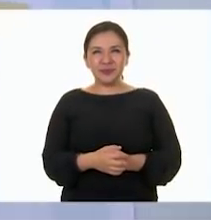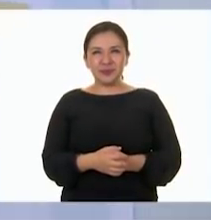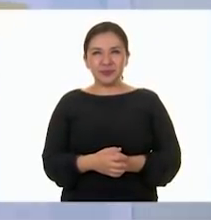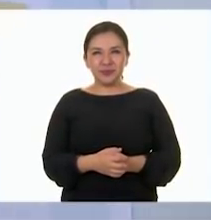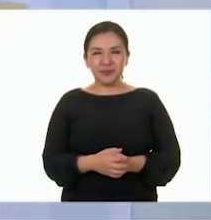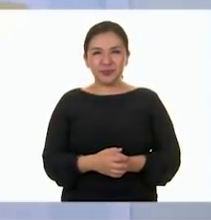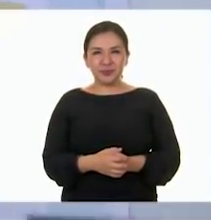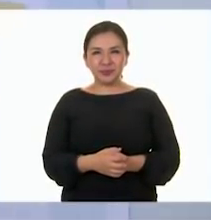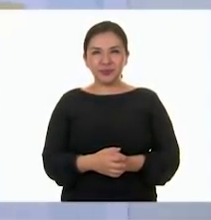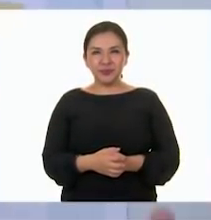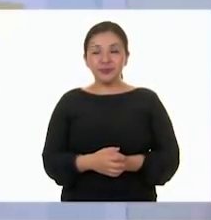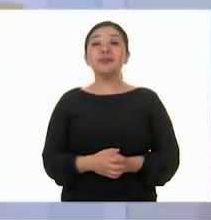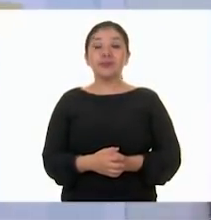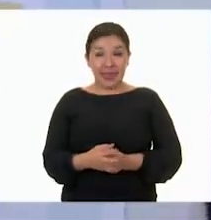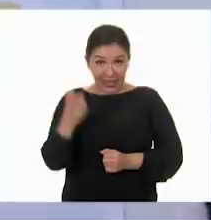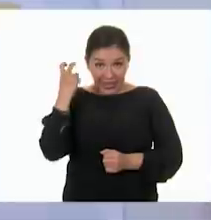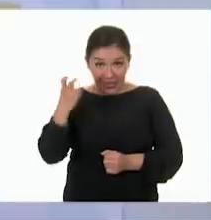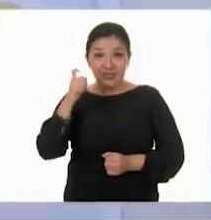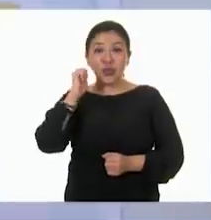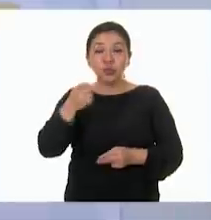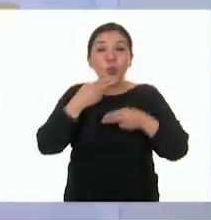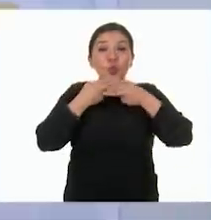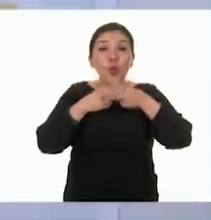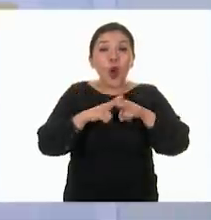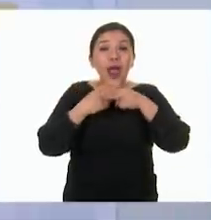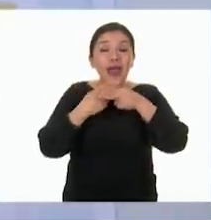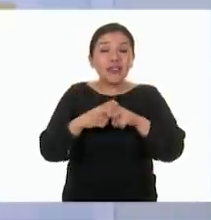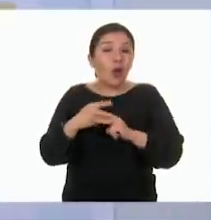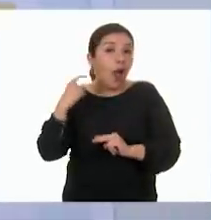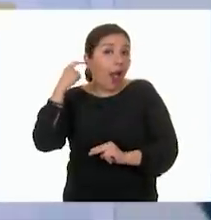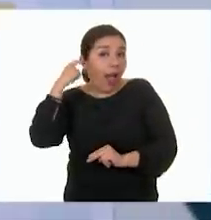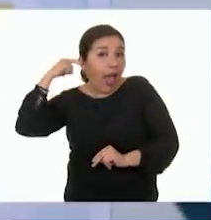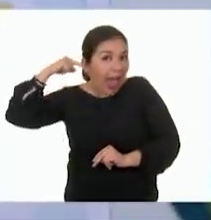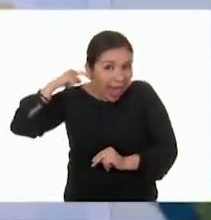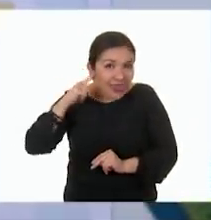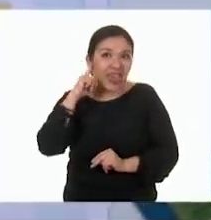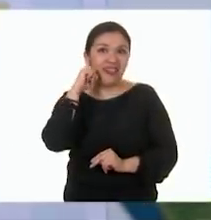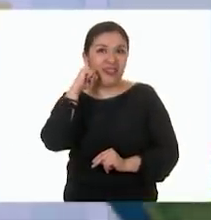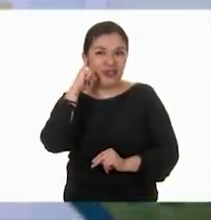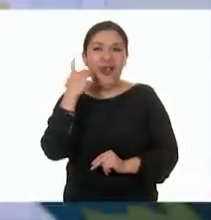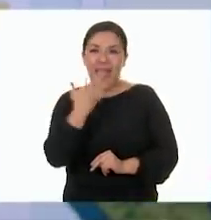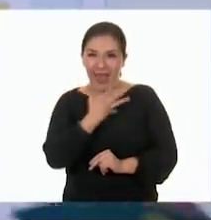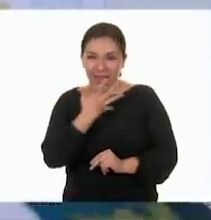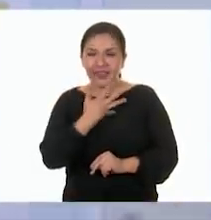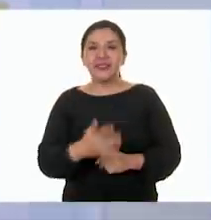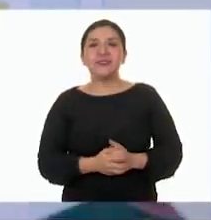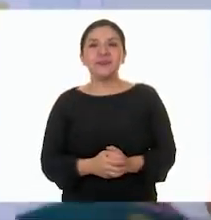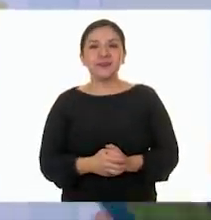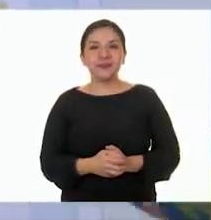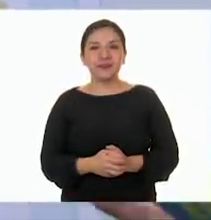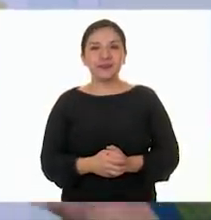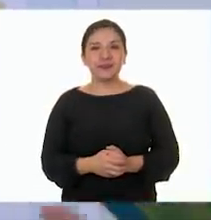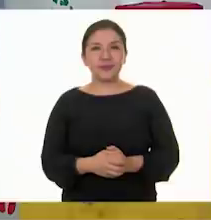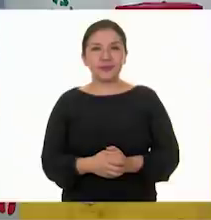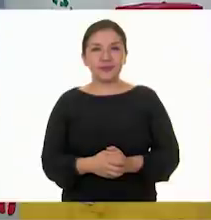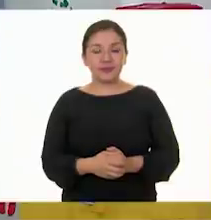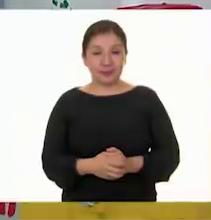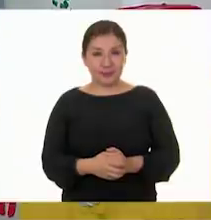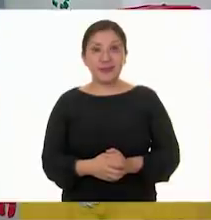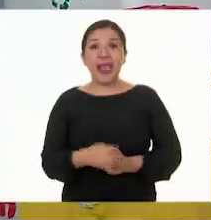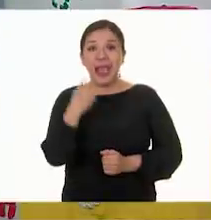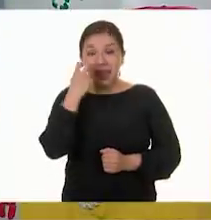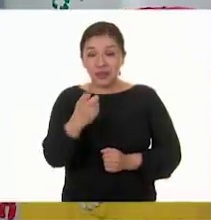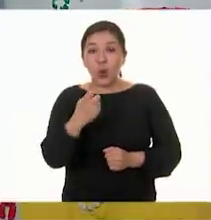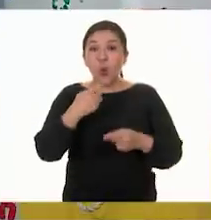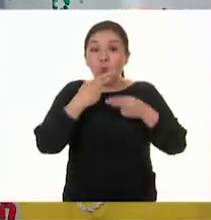están. Estos son los huesitos que siguen después del tímpano. Okay. Esta cadena de huesitos